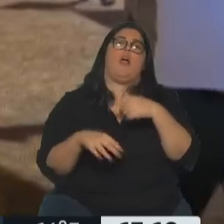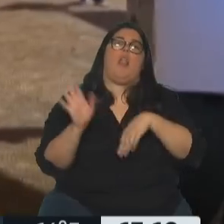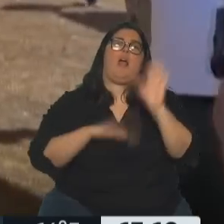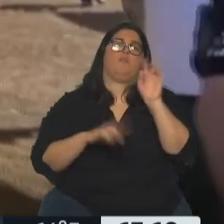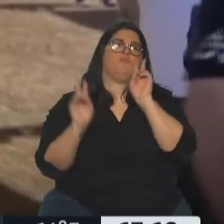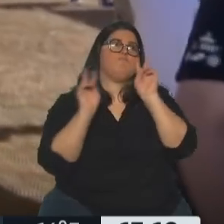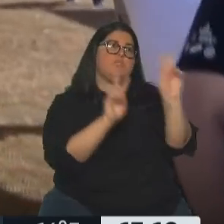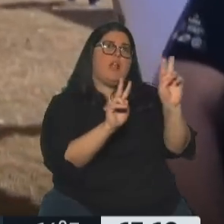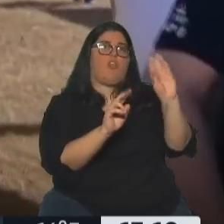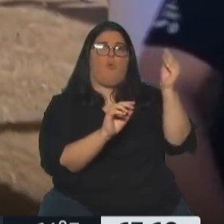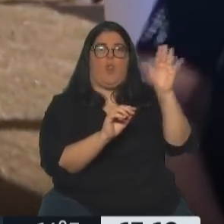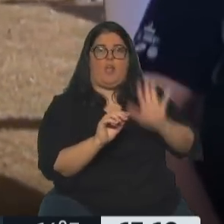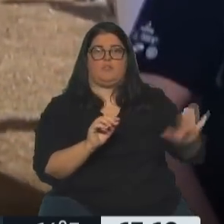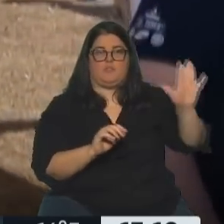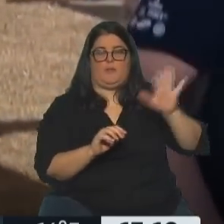gigante sudamericano.